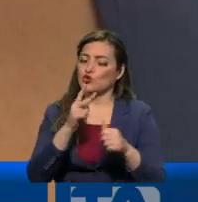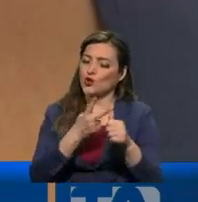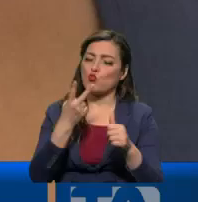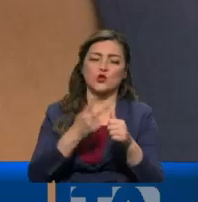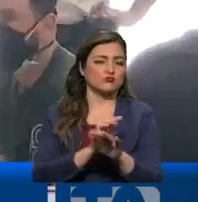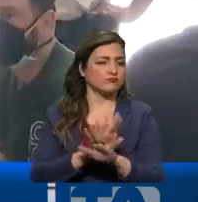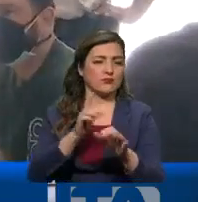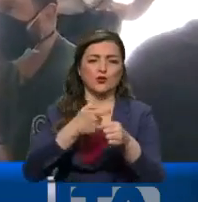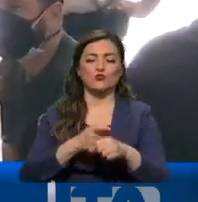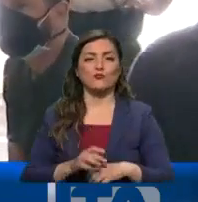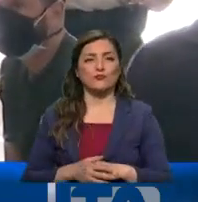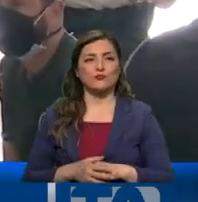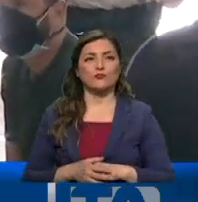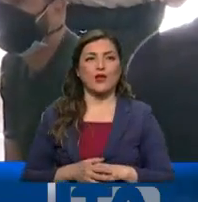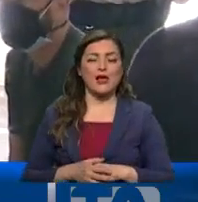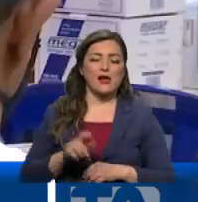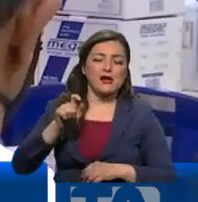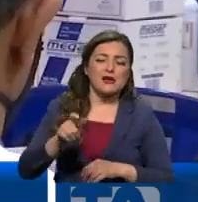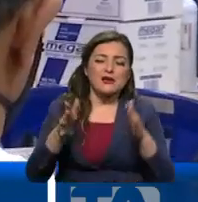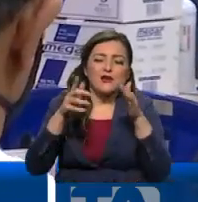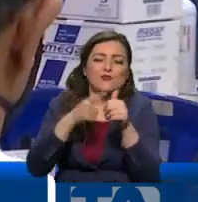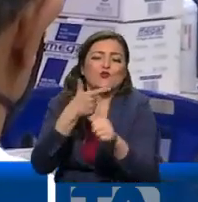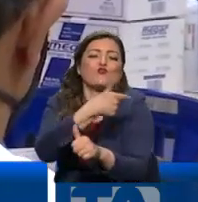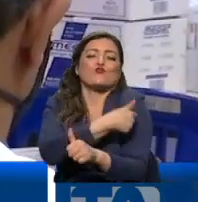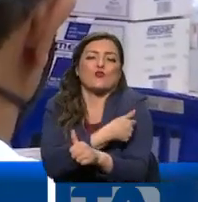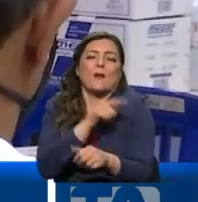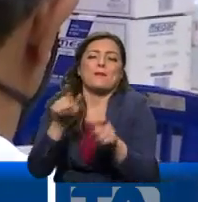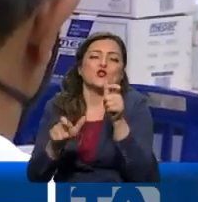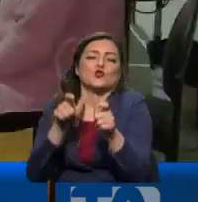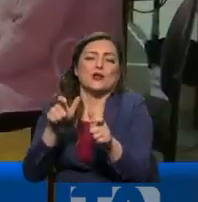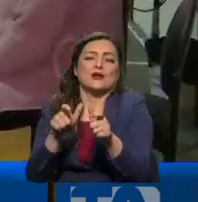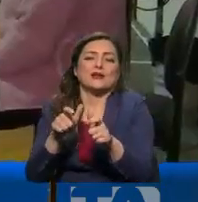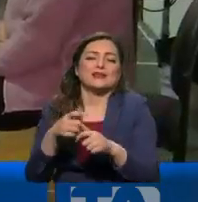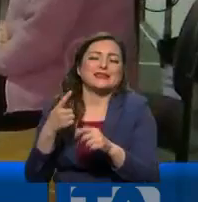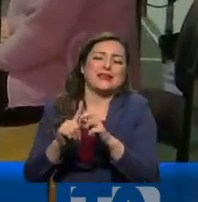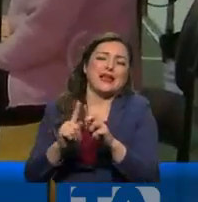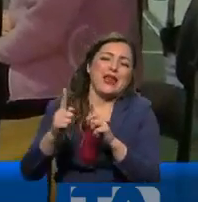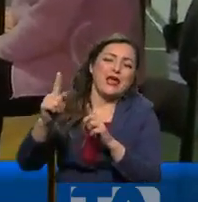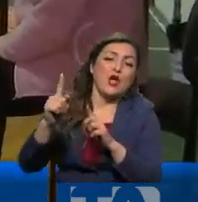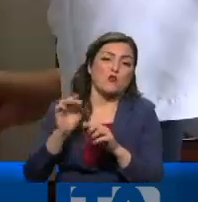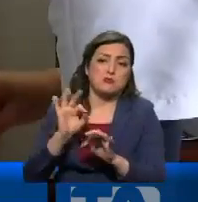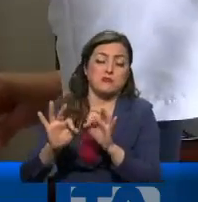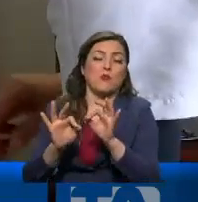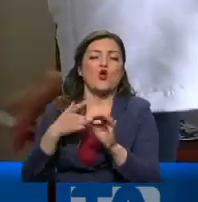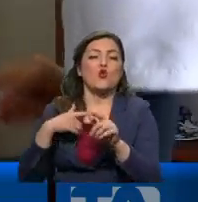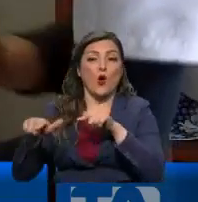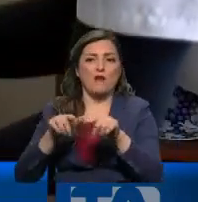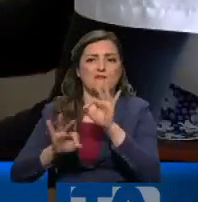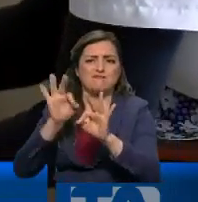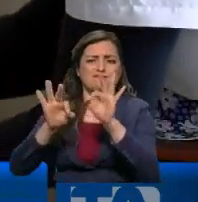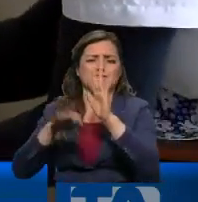sea necesario, se concentrará la vacunación con primeras dosis solamente en zonas de alta transmisión y en